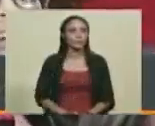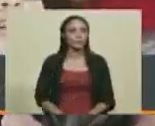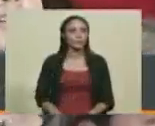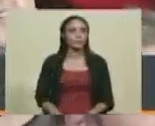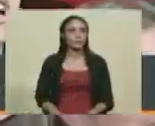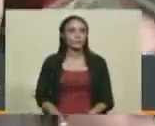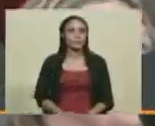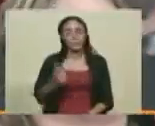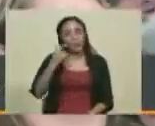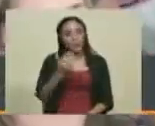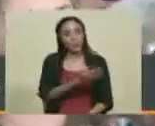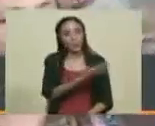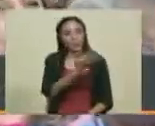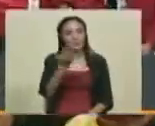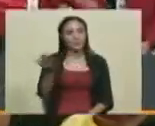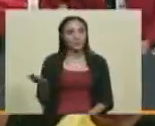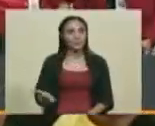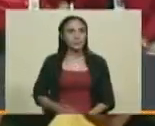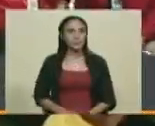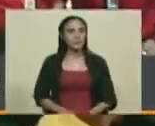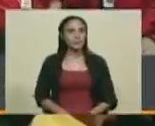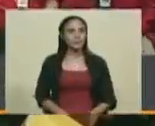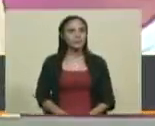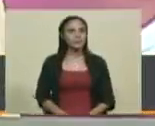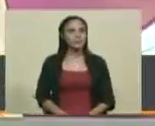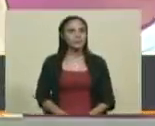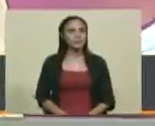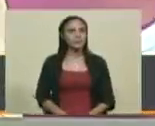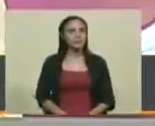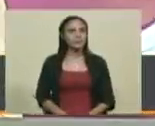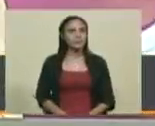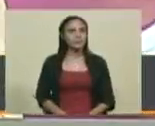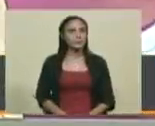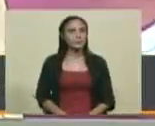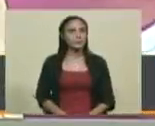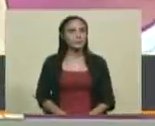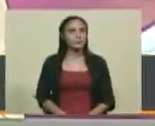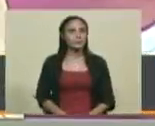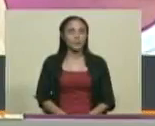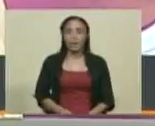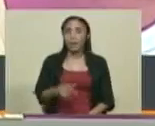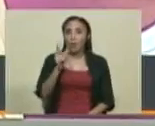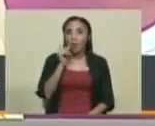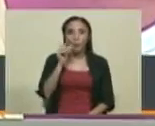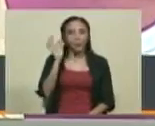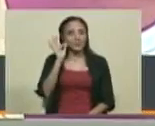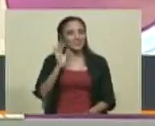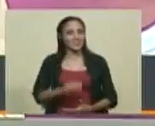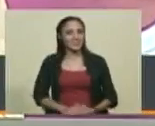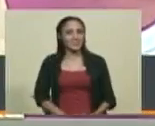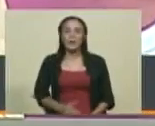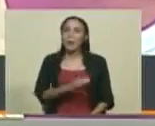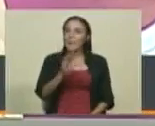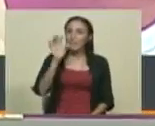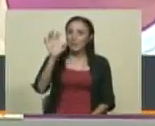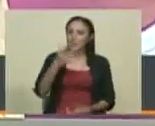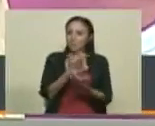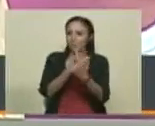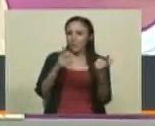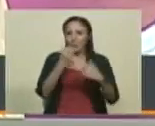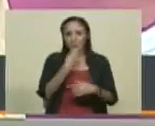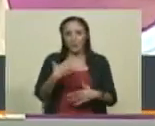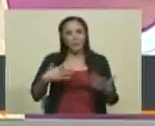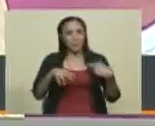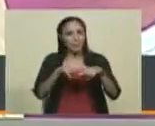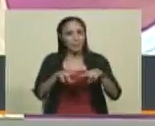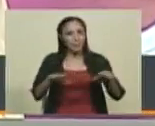Por ellos hacemos todo, por ellas, garantizarle patria libre y grande a esas